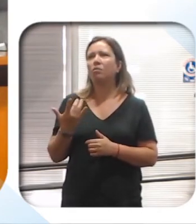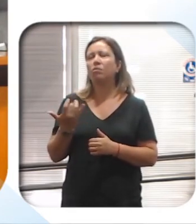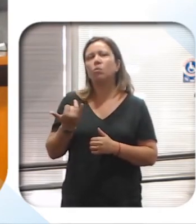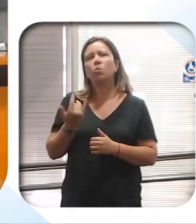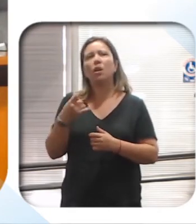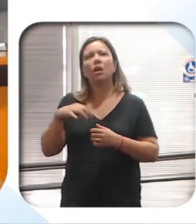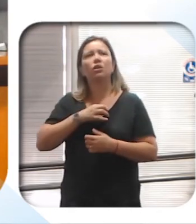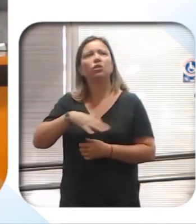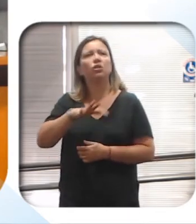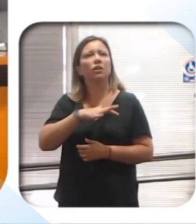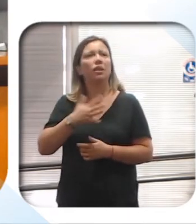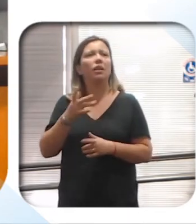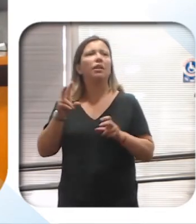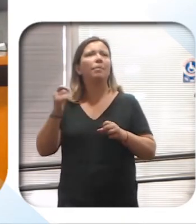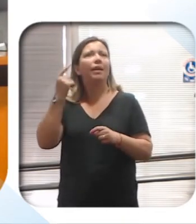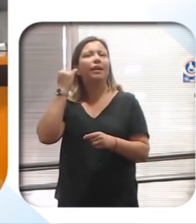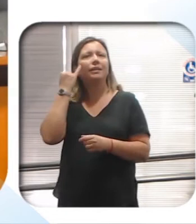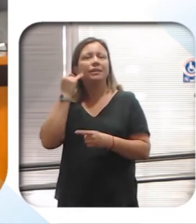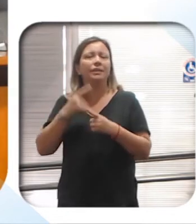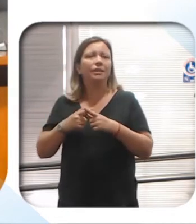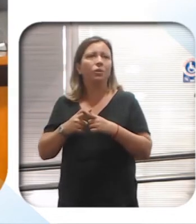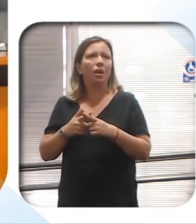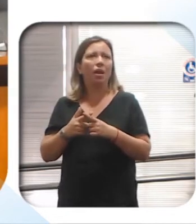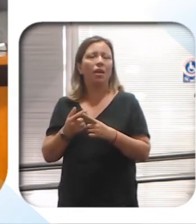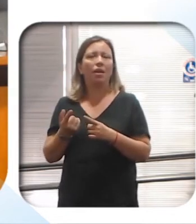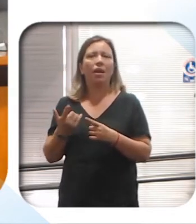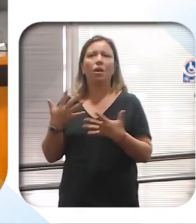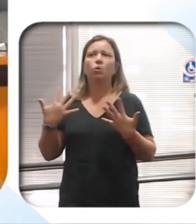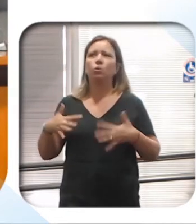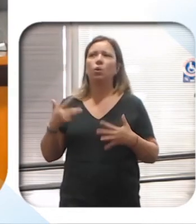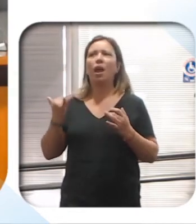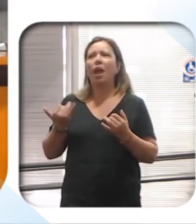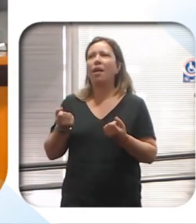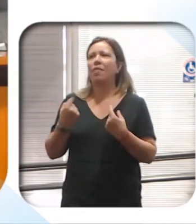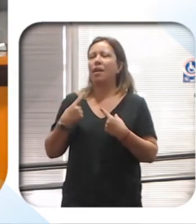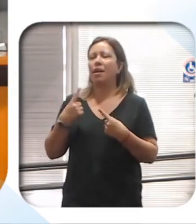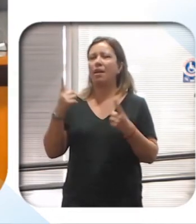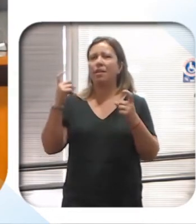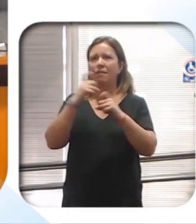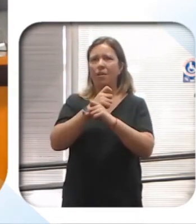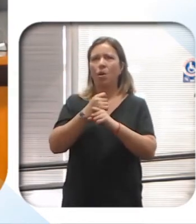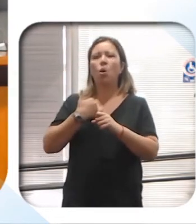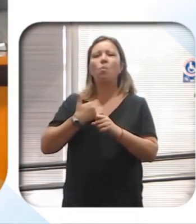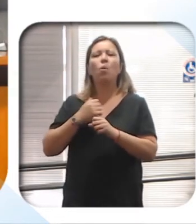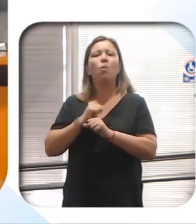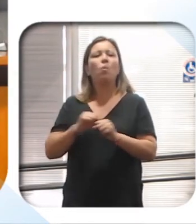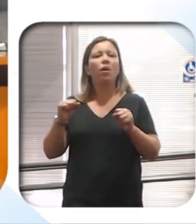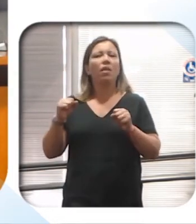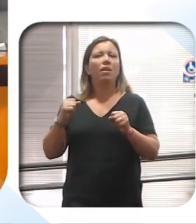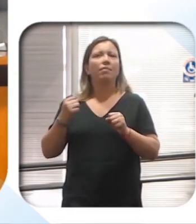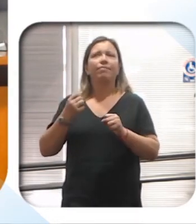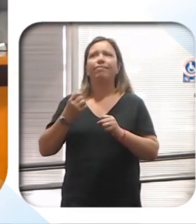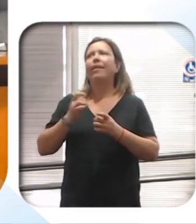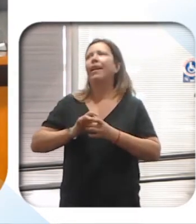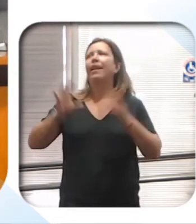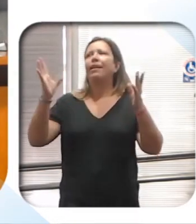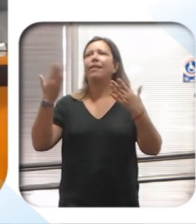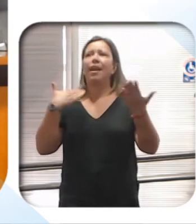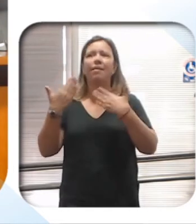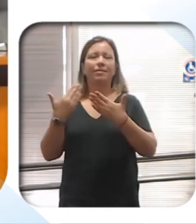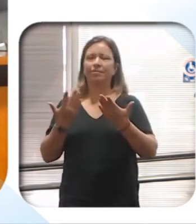la sexualidad genera muchas dificultades para ser tratada abiertamente